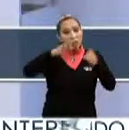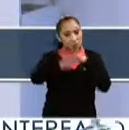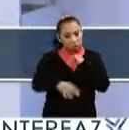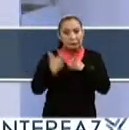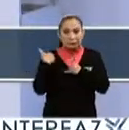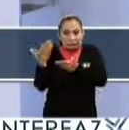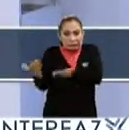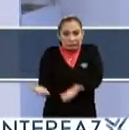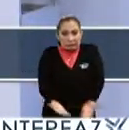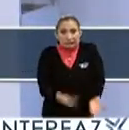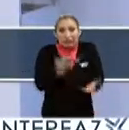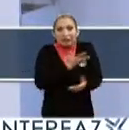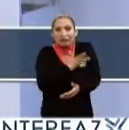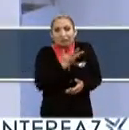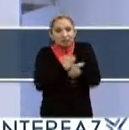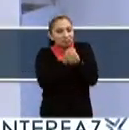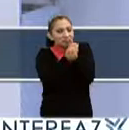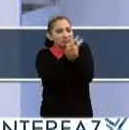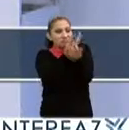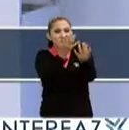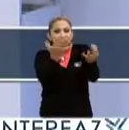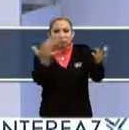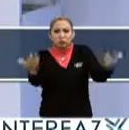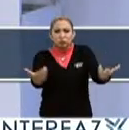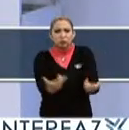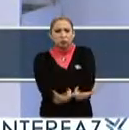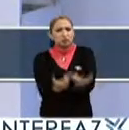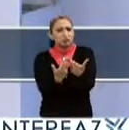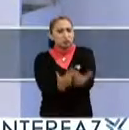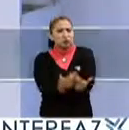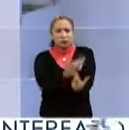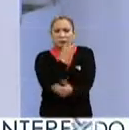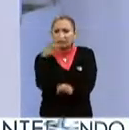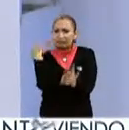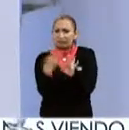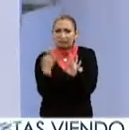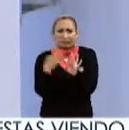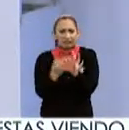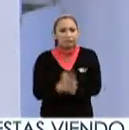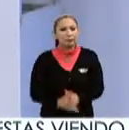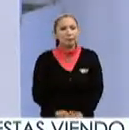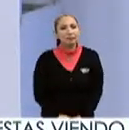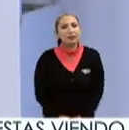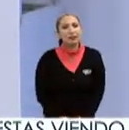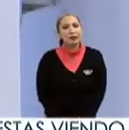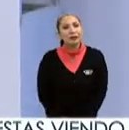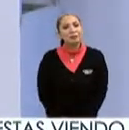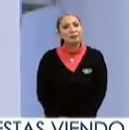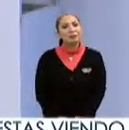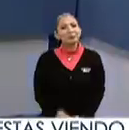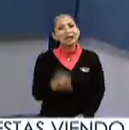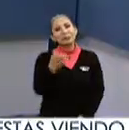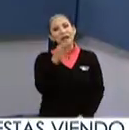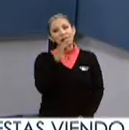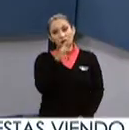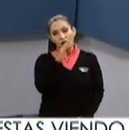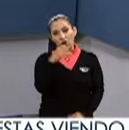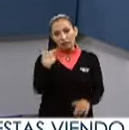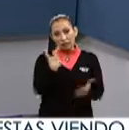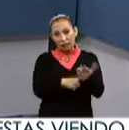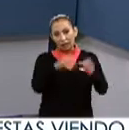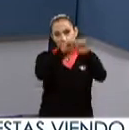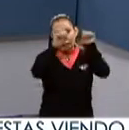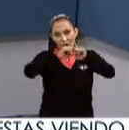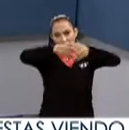nos permitió tener un evento redondo en ese sentido. Este foro se desarrolló en el